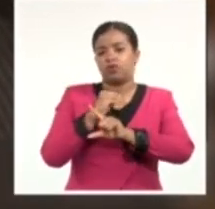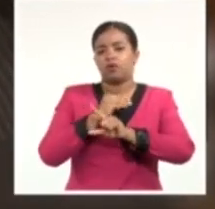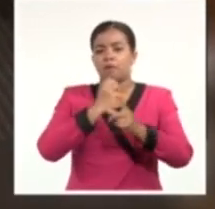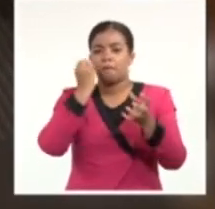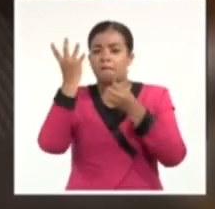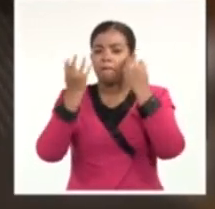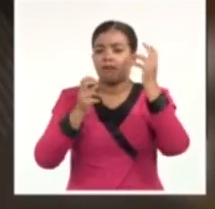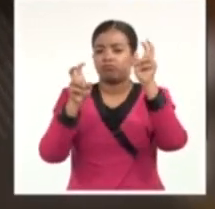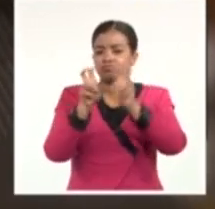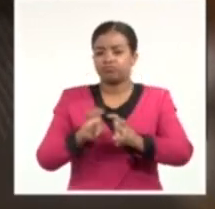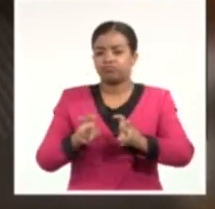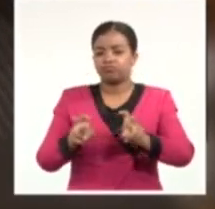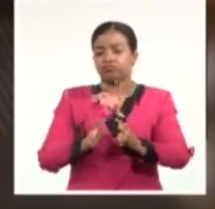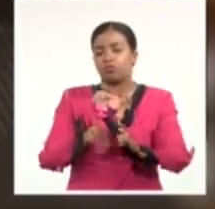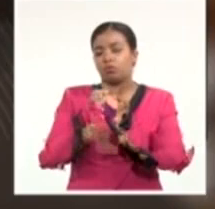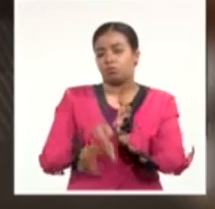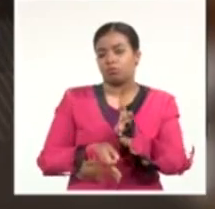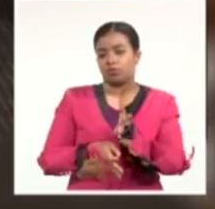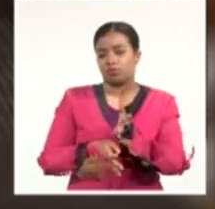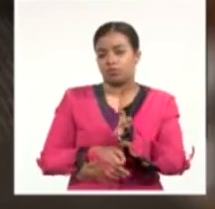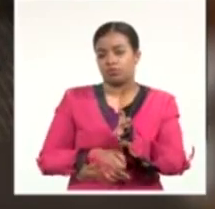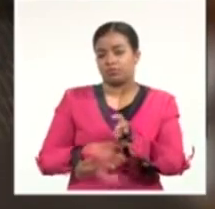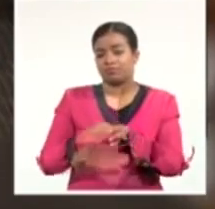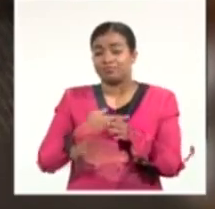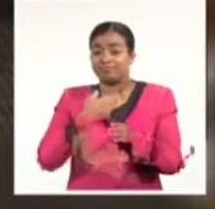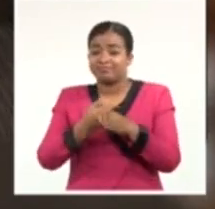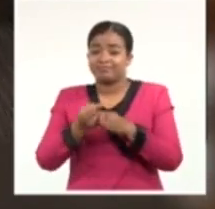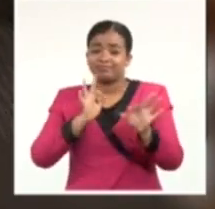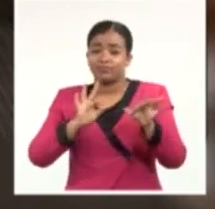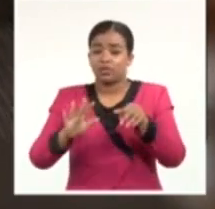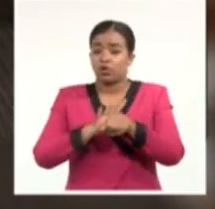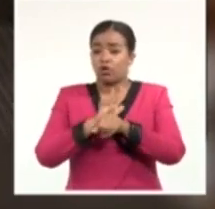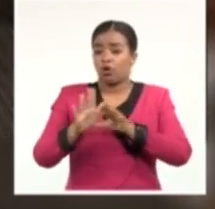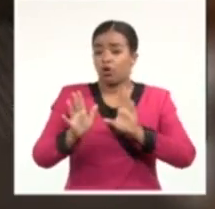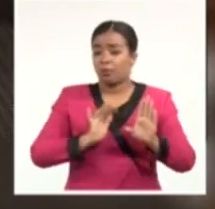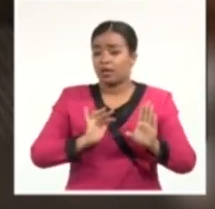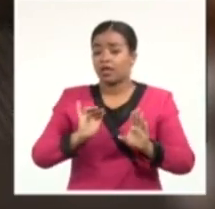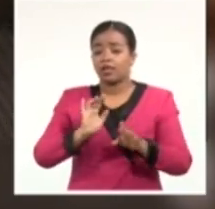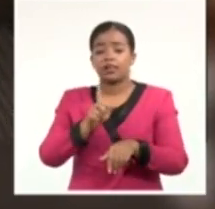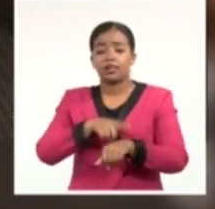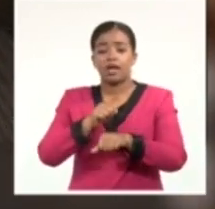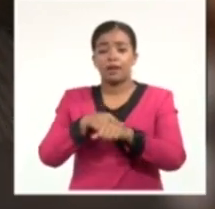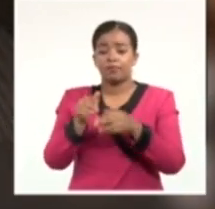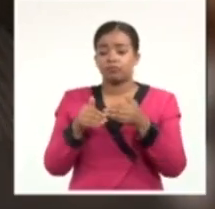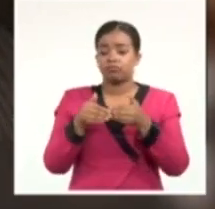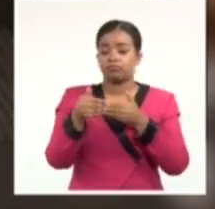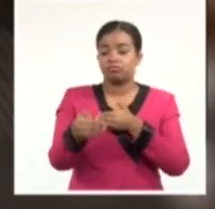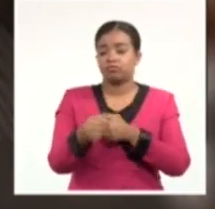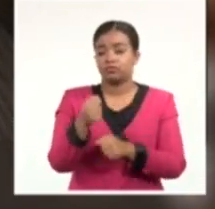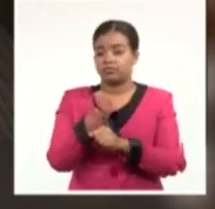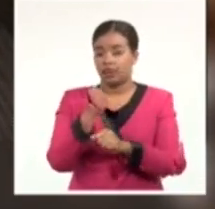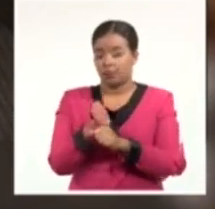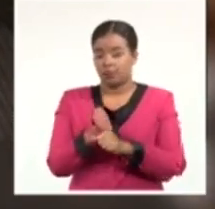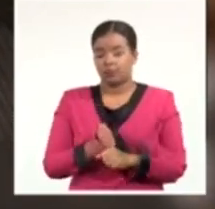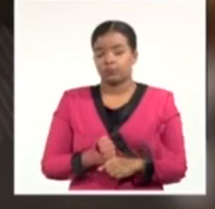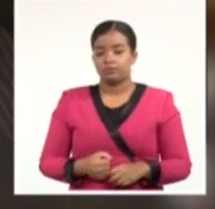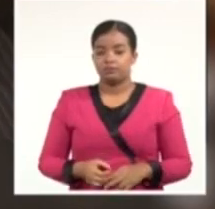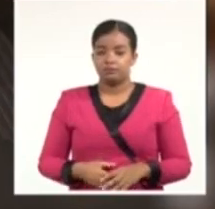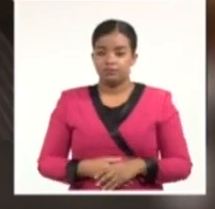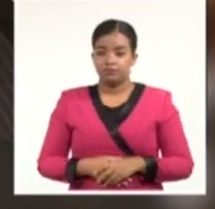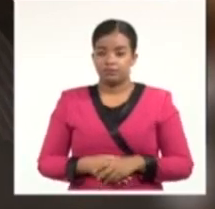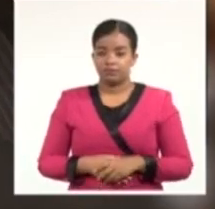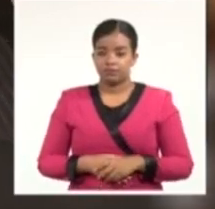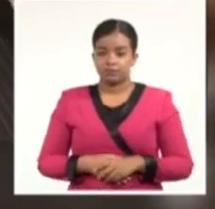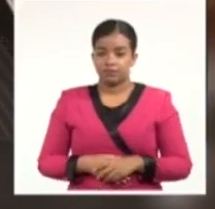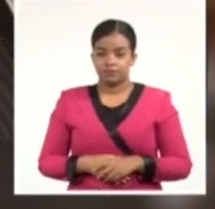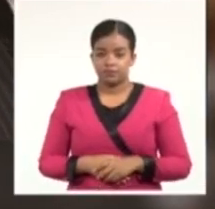la prevención de pandemias y la recuperación después de la pandemia de COVID-19. Este